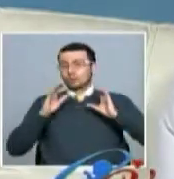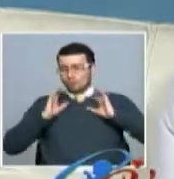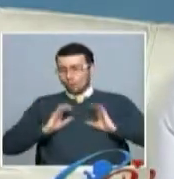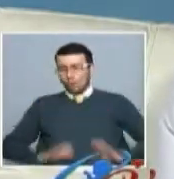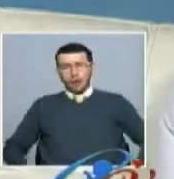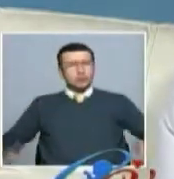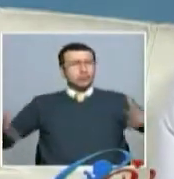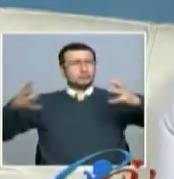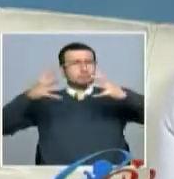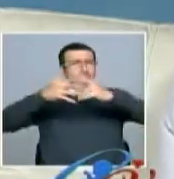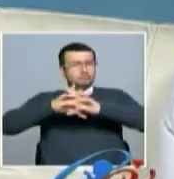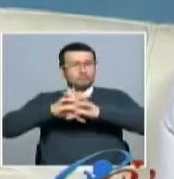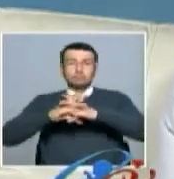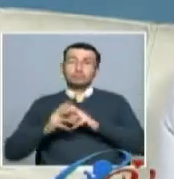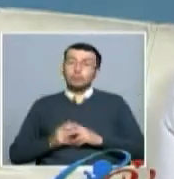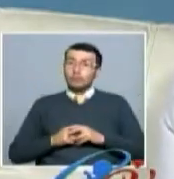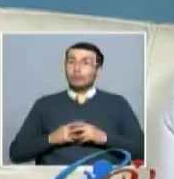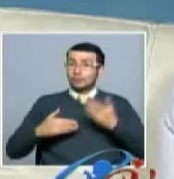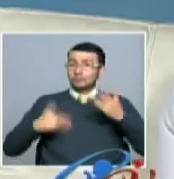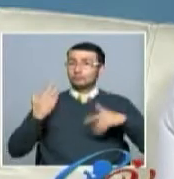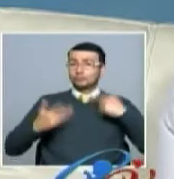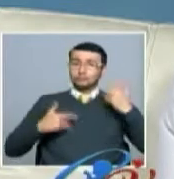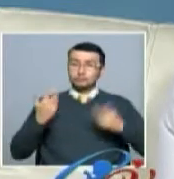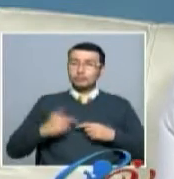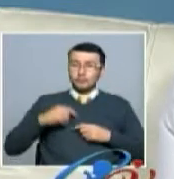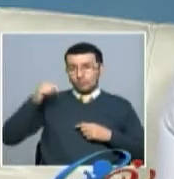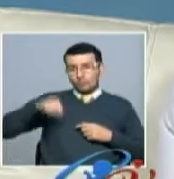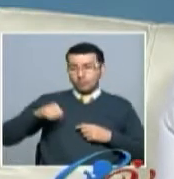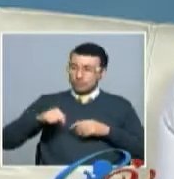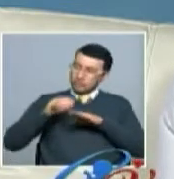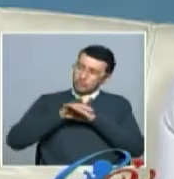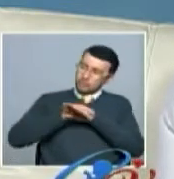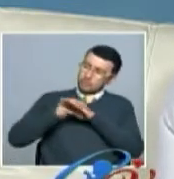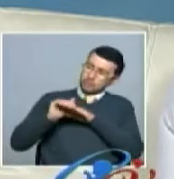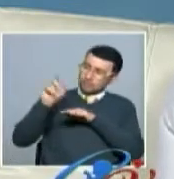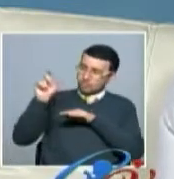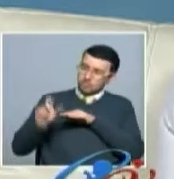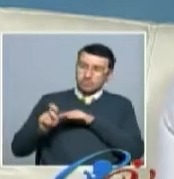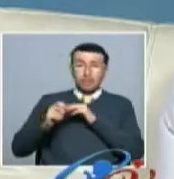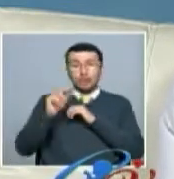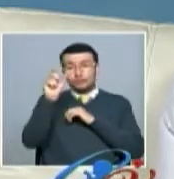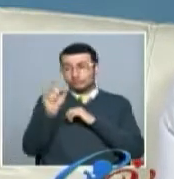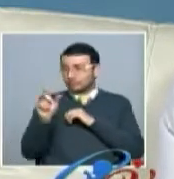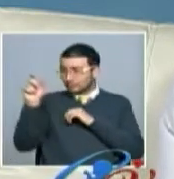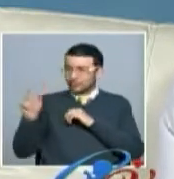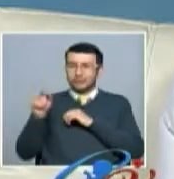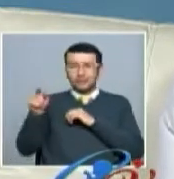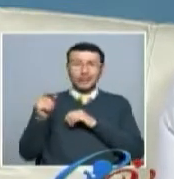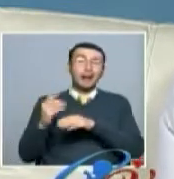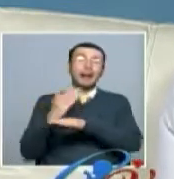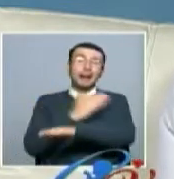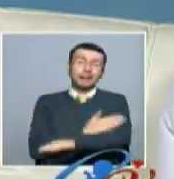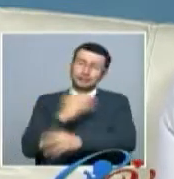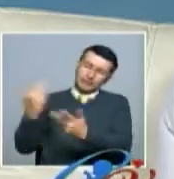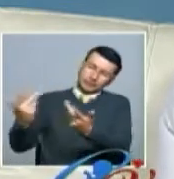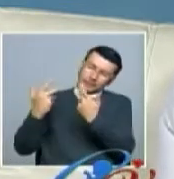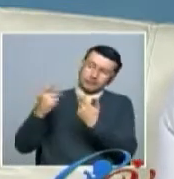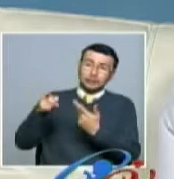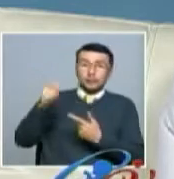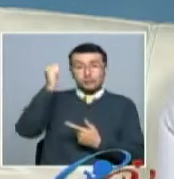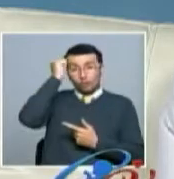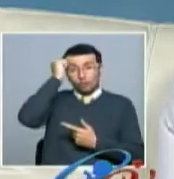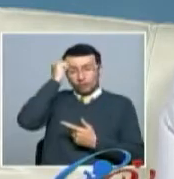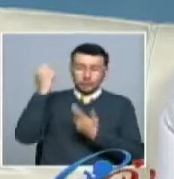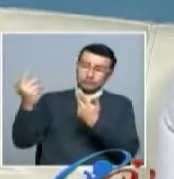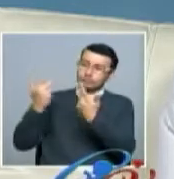mucha alegría poder tener en este set a quienes han sido mis profesores y especialmente a